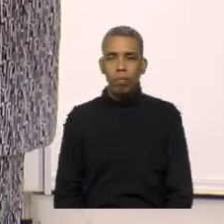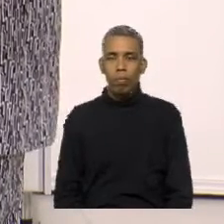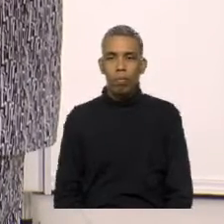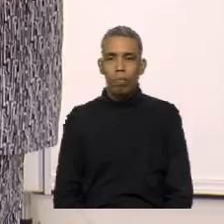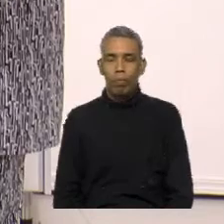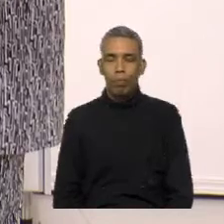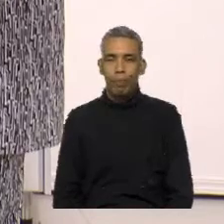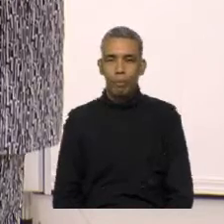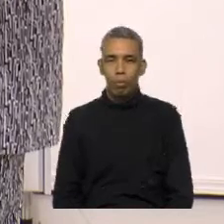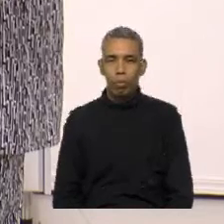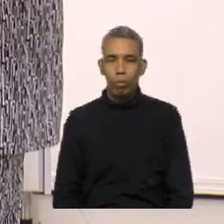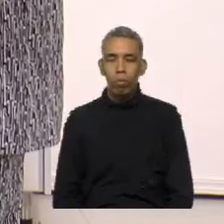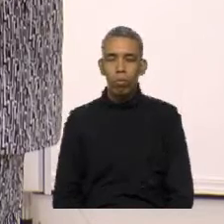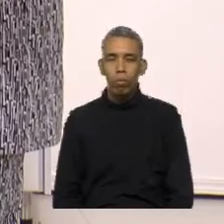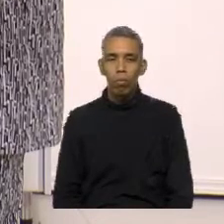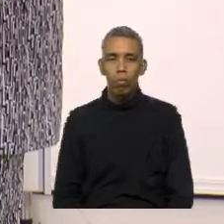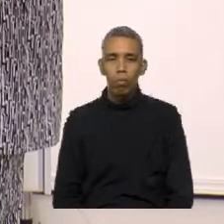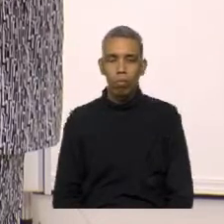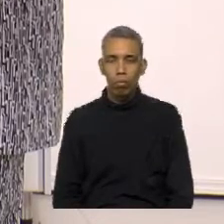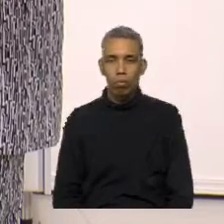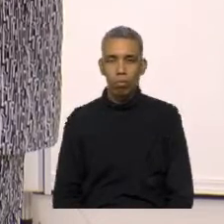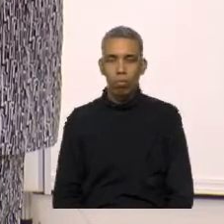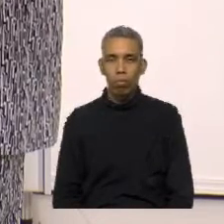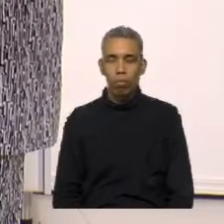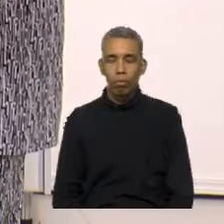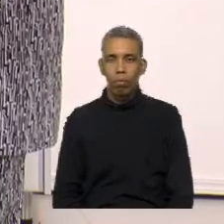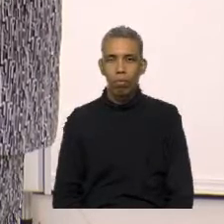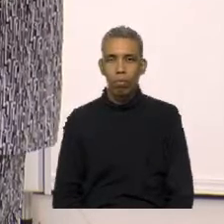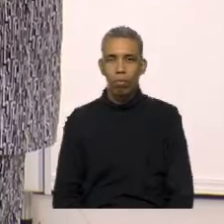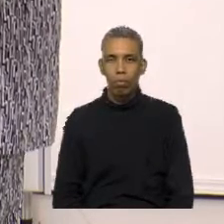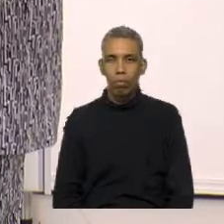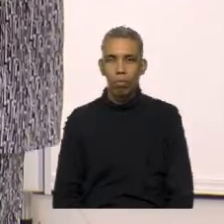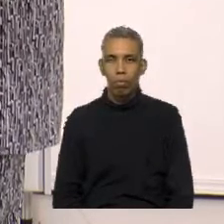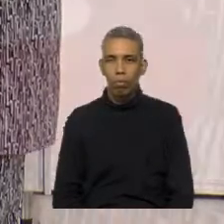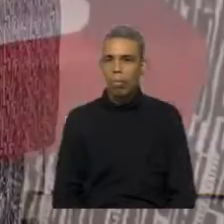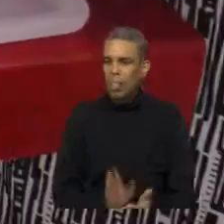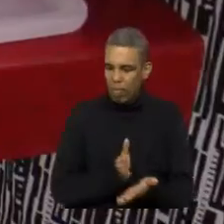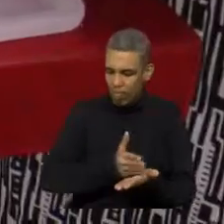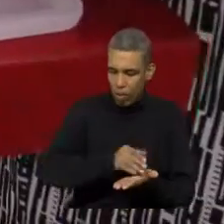para que la preparación nos quede uniforme.